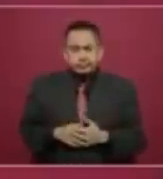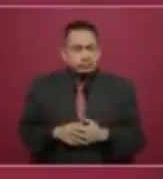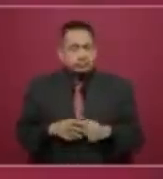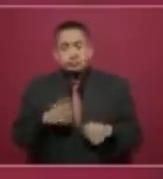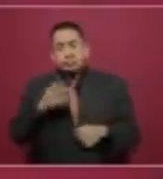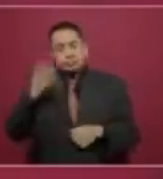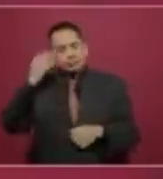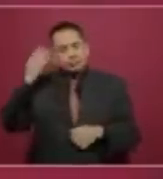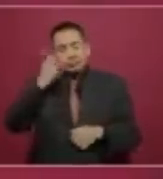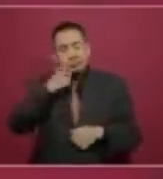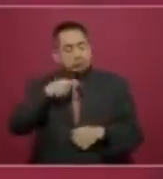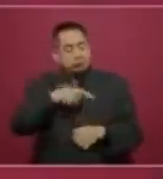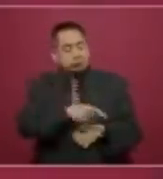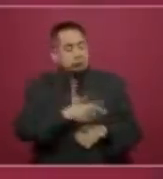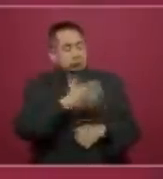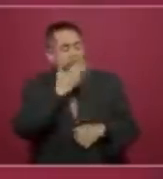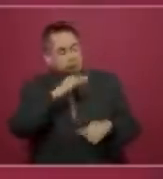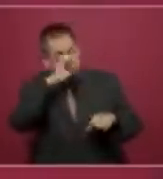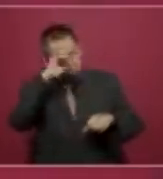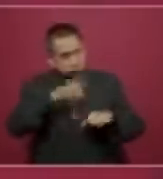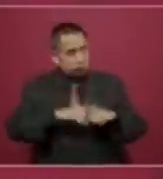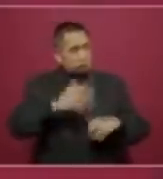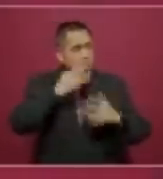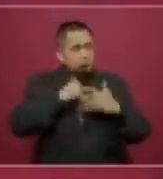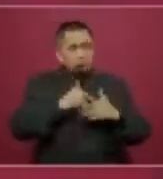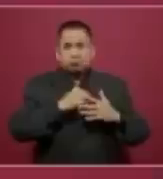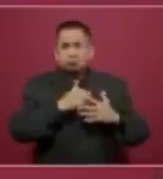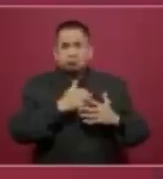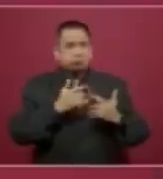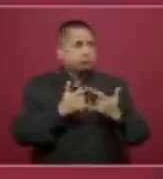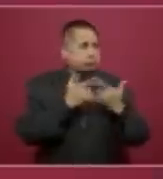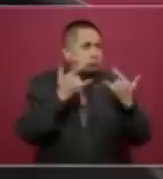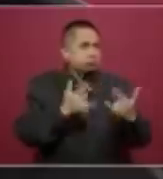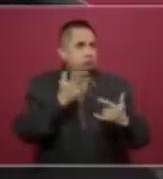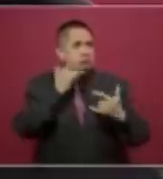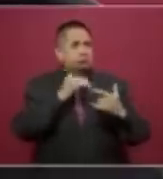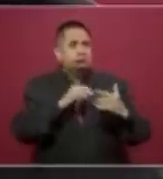civilización, no tienen cultura,